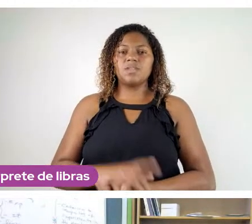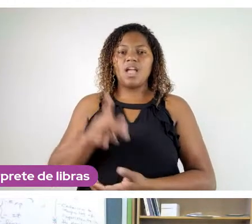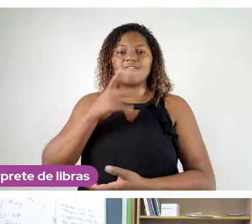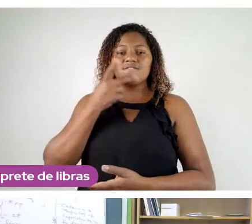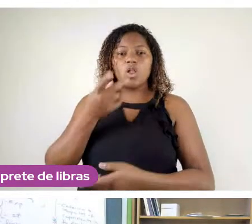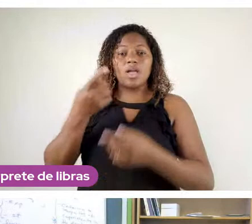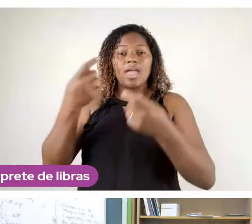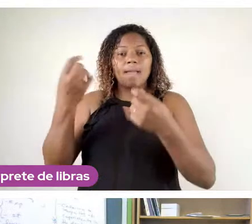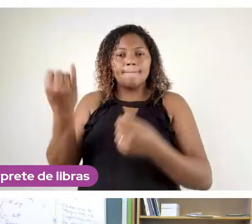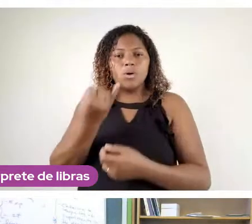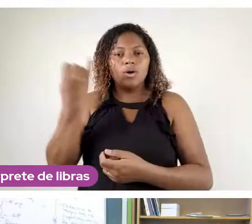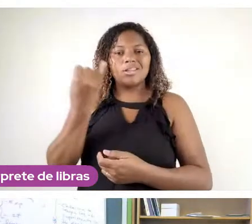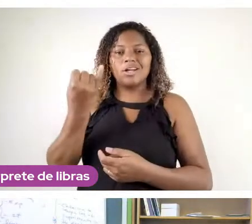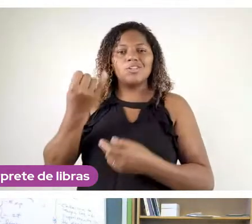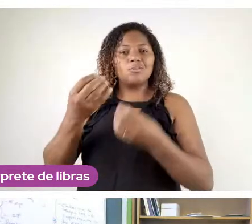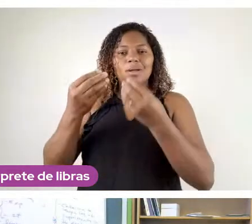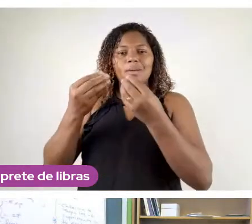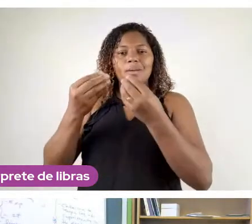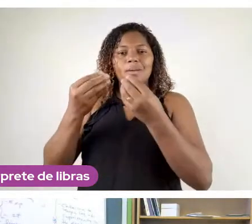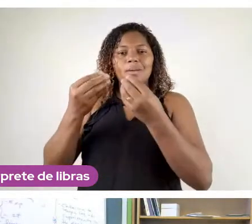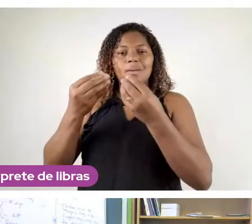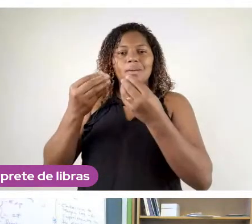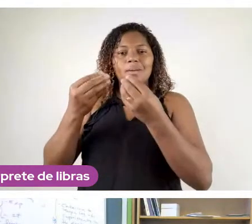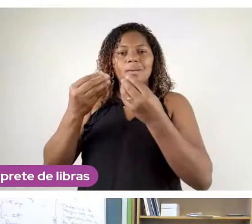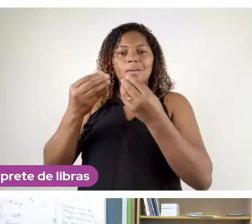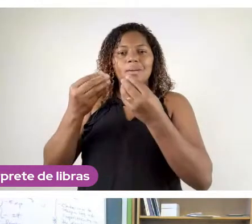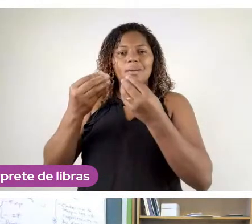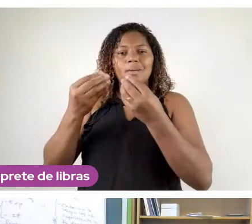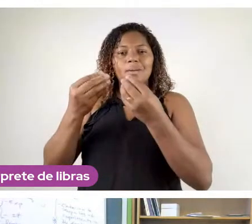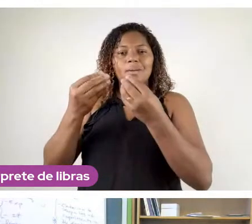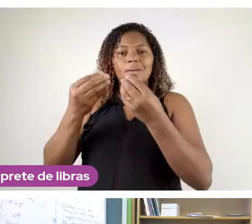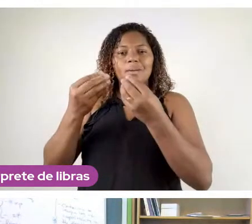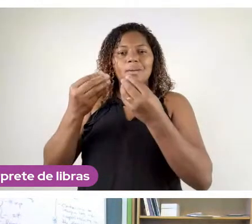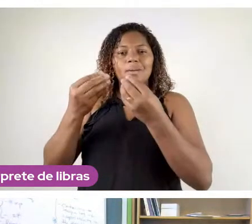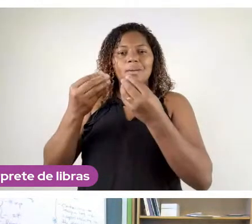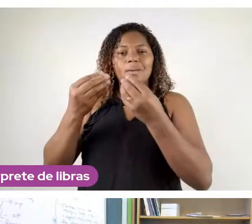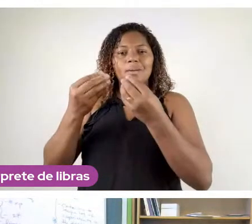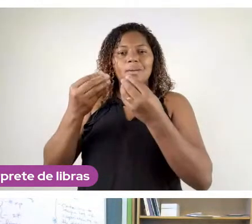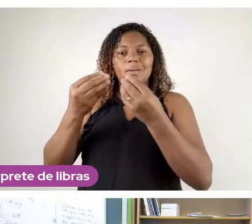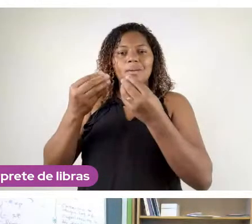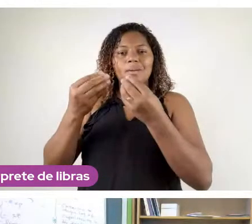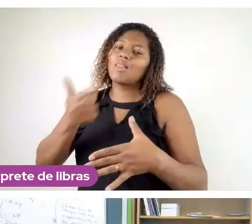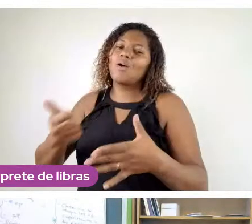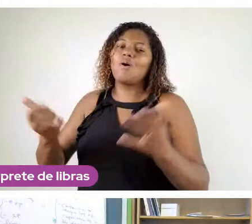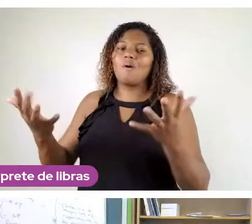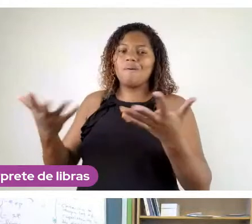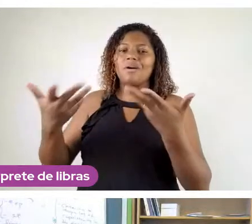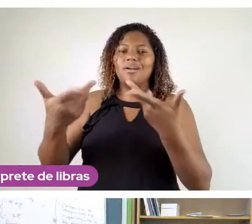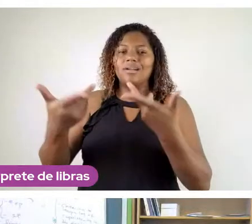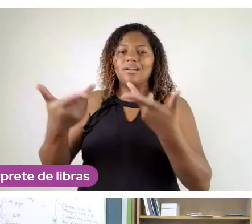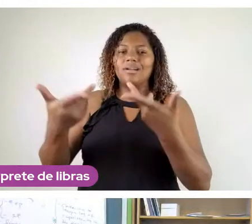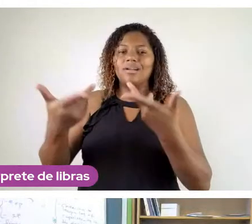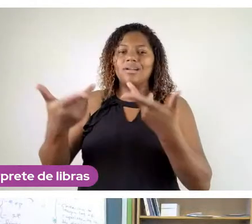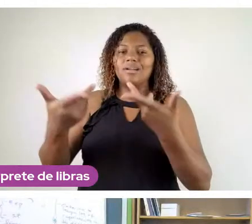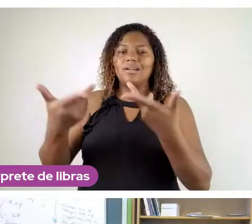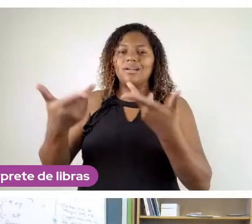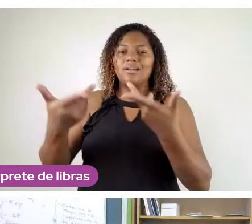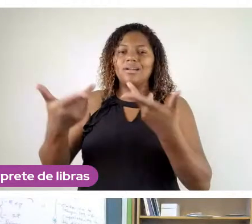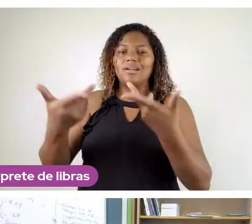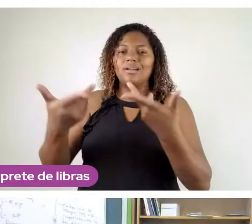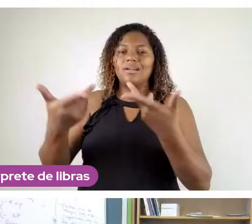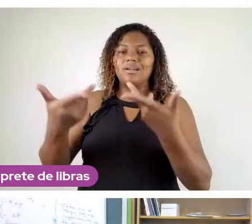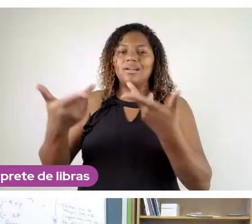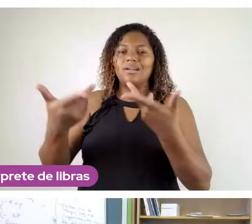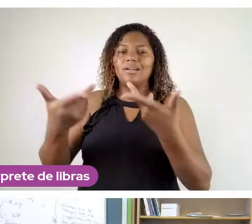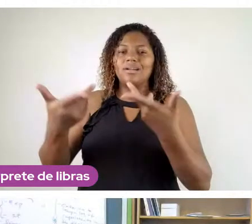urbanizar de manera excesiva. Y se demuestra que la economía llega a más personas, no a dos